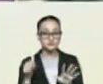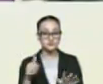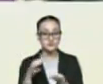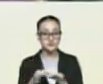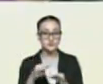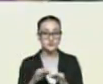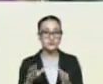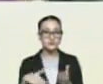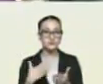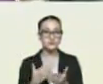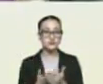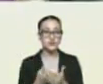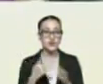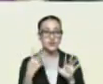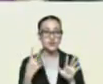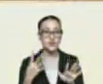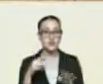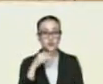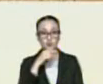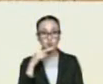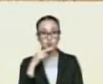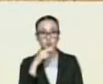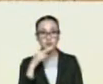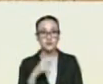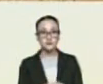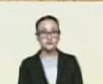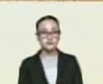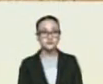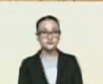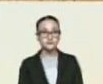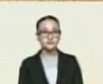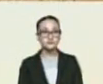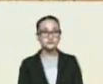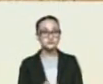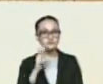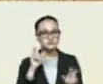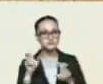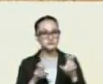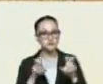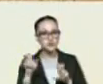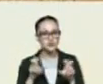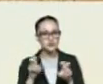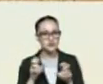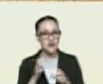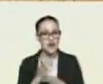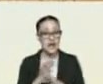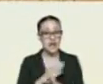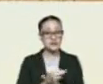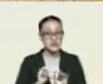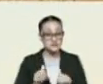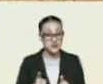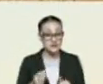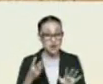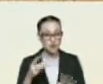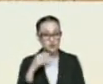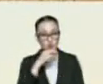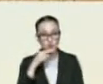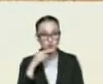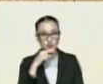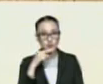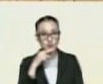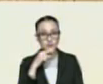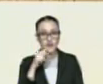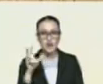de septiembre y el 9 de octubre. La auditoría predespacho se hizo el 8 de octubre.